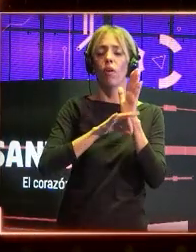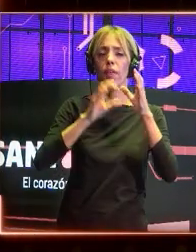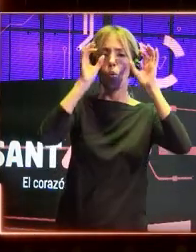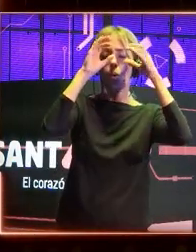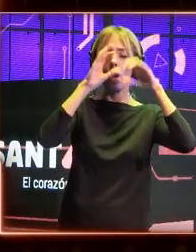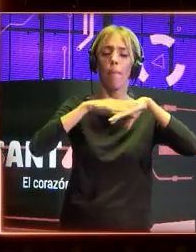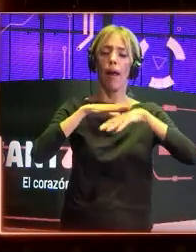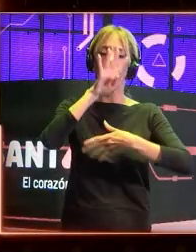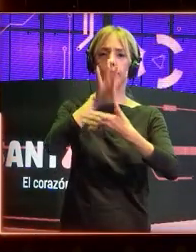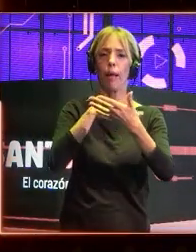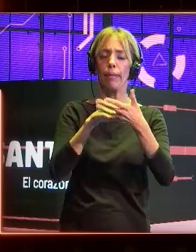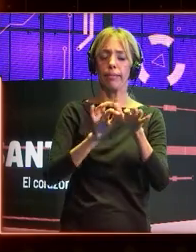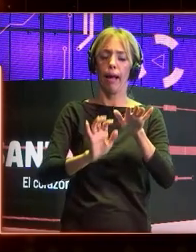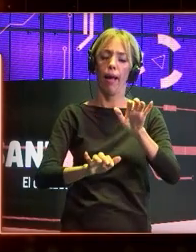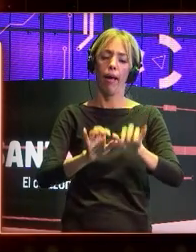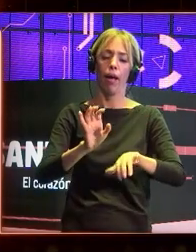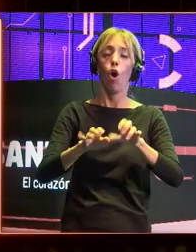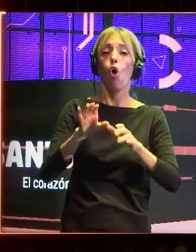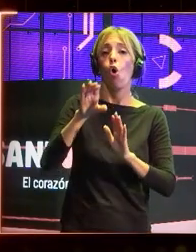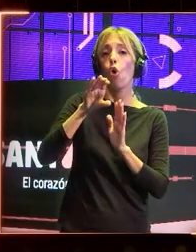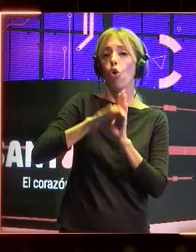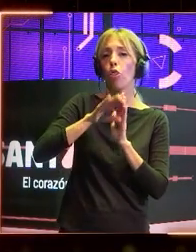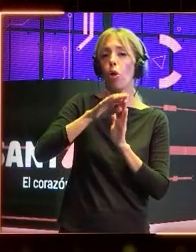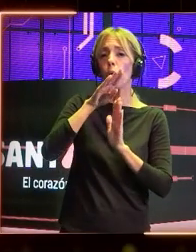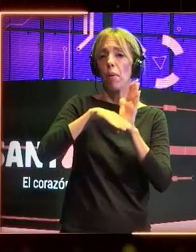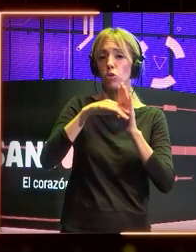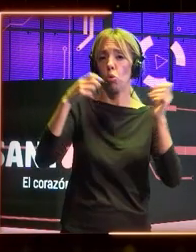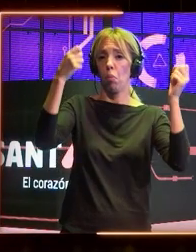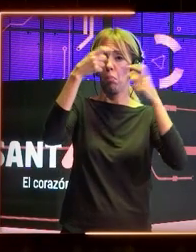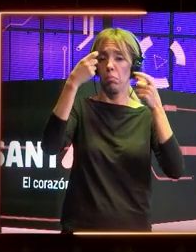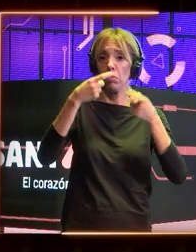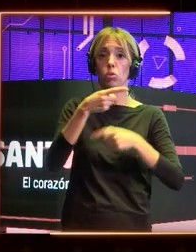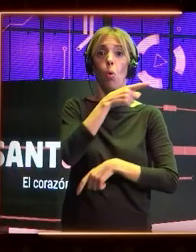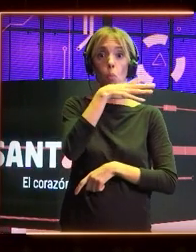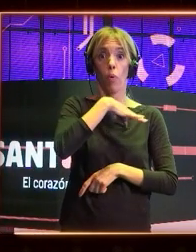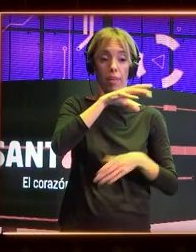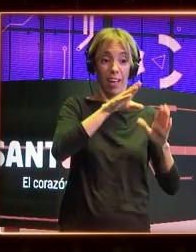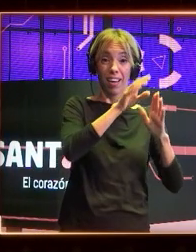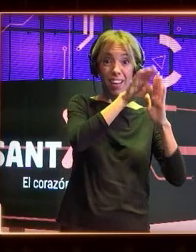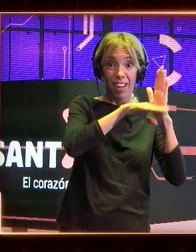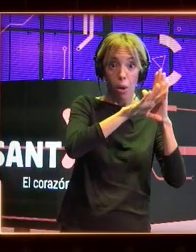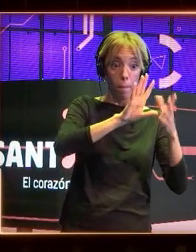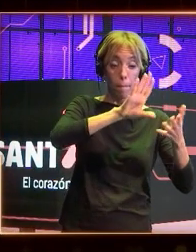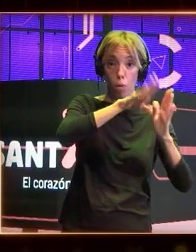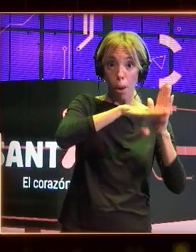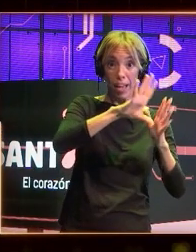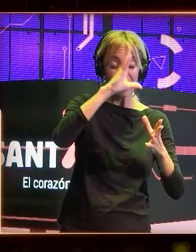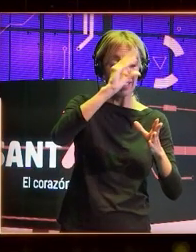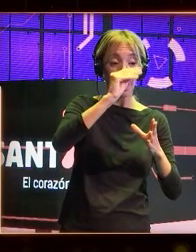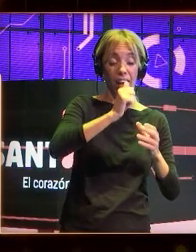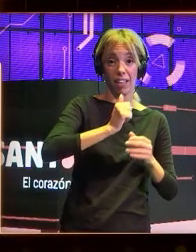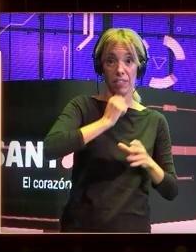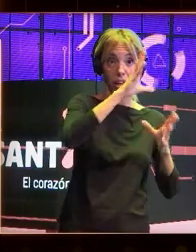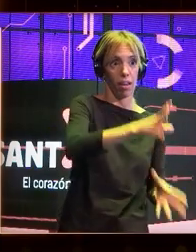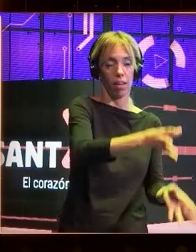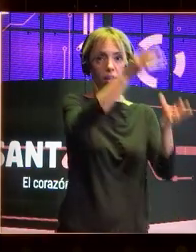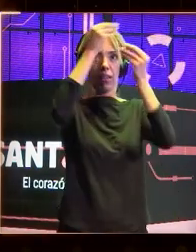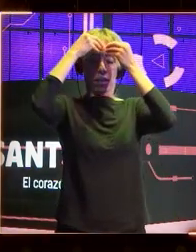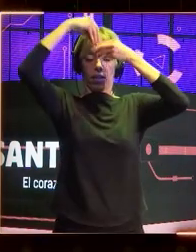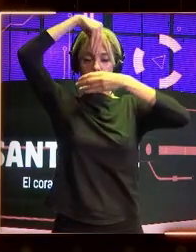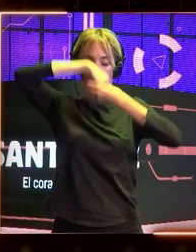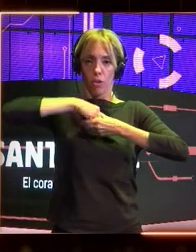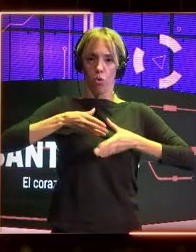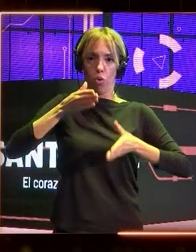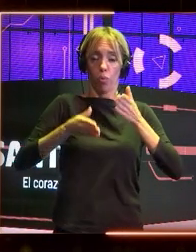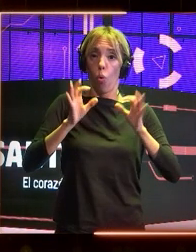para hacerte una tablita o para programar cierto código de programación pues esto lo podemos meter dentro de un robot y este es una demo que ha salido justo esta